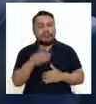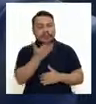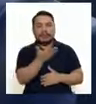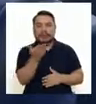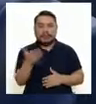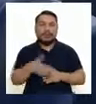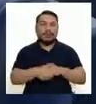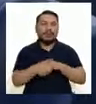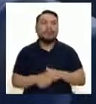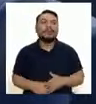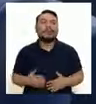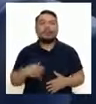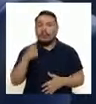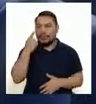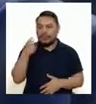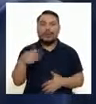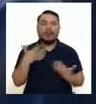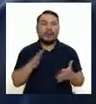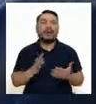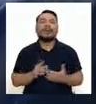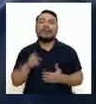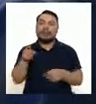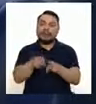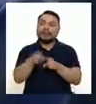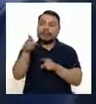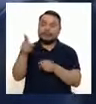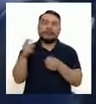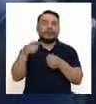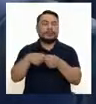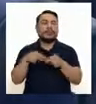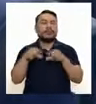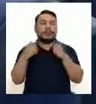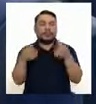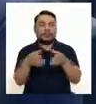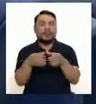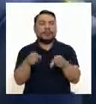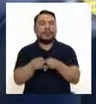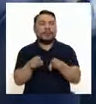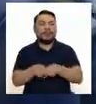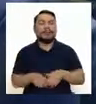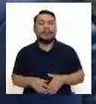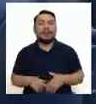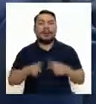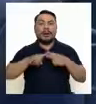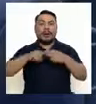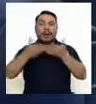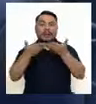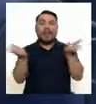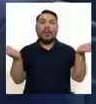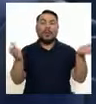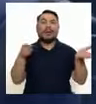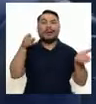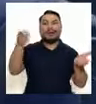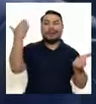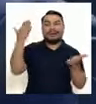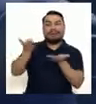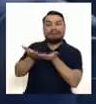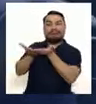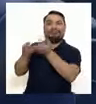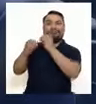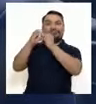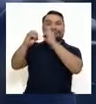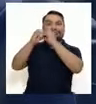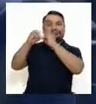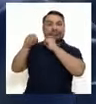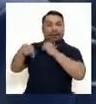lo que se conoce es que va a formar parte también de la inauguración del megapuerto